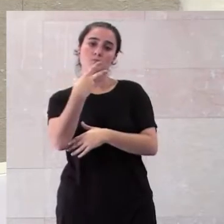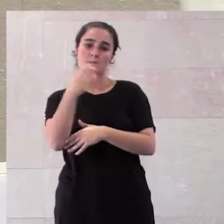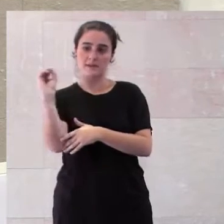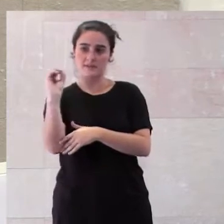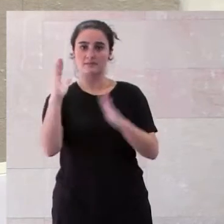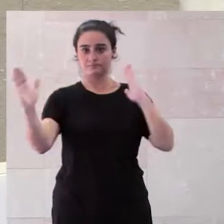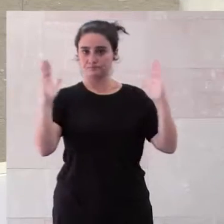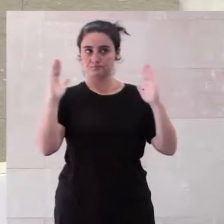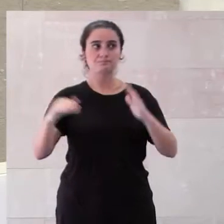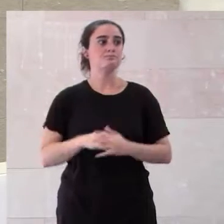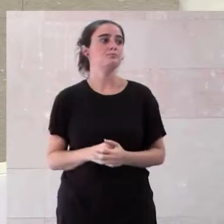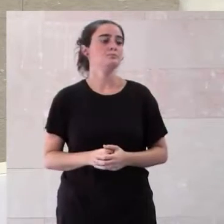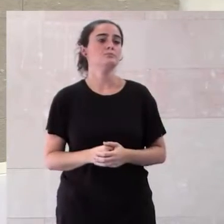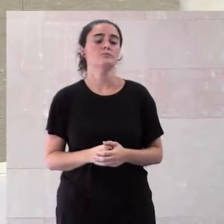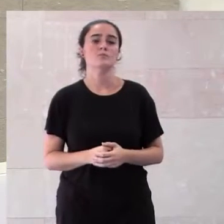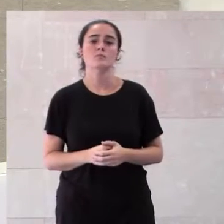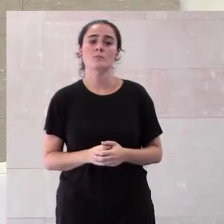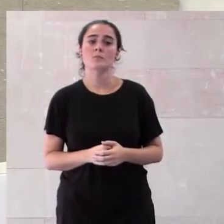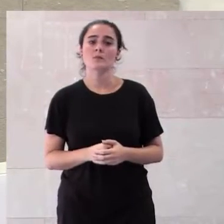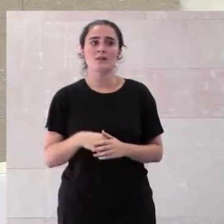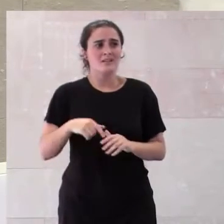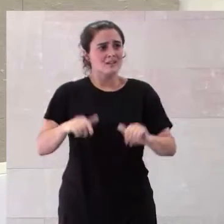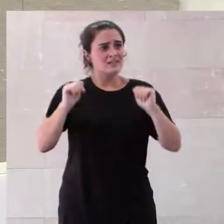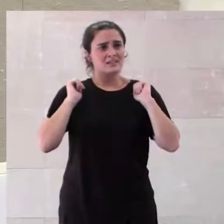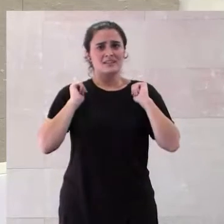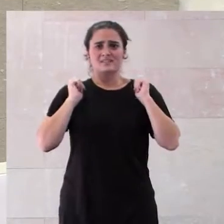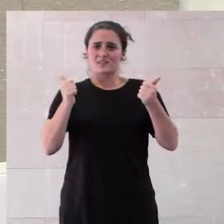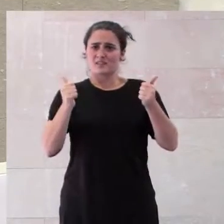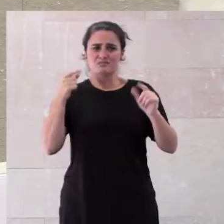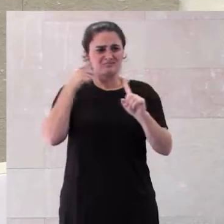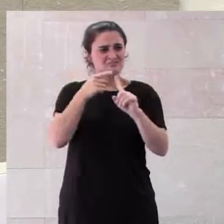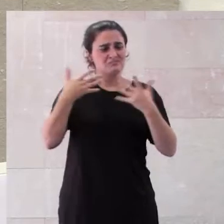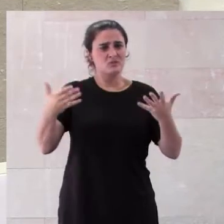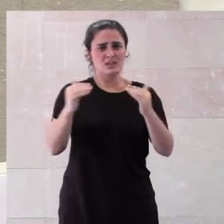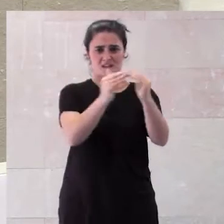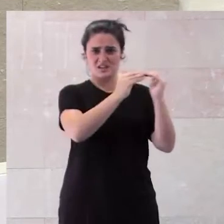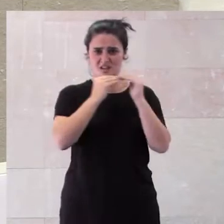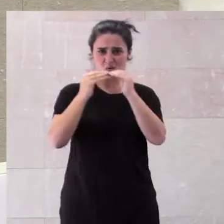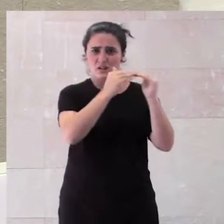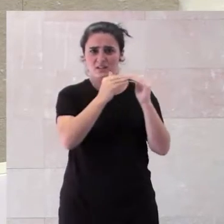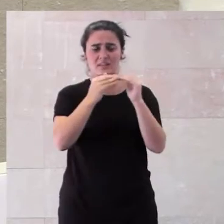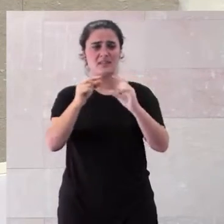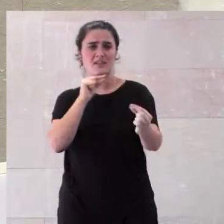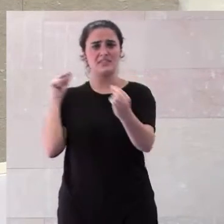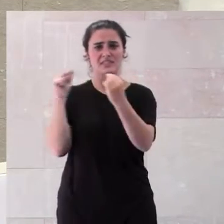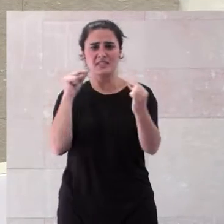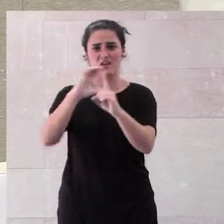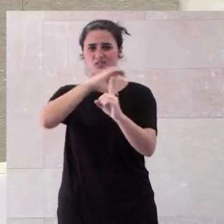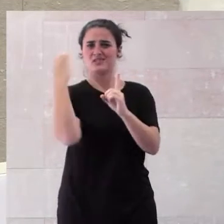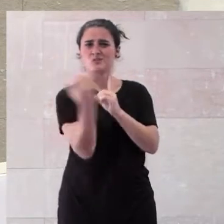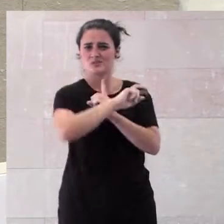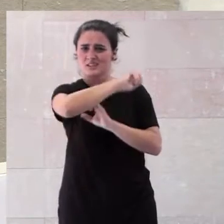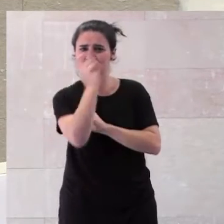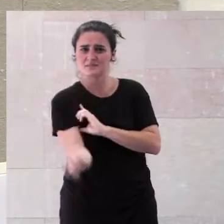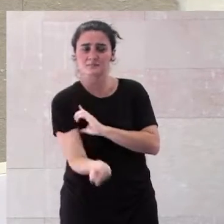2016-2020. Una iniciativa que aspira al avance de la igualdad, del desarrollo social, del diálogo intercultural, de la vertebración